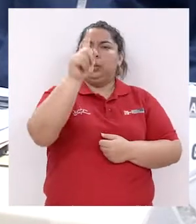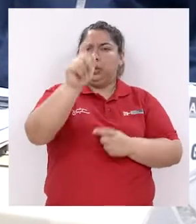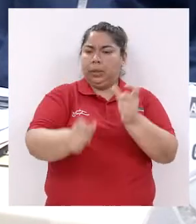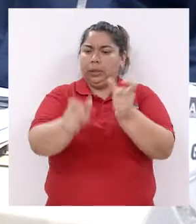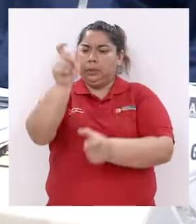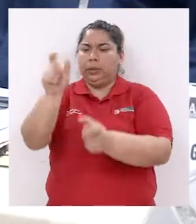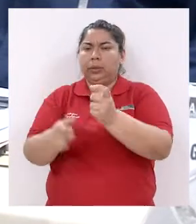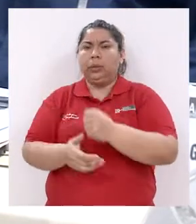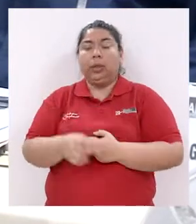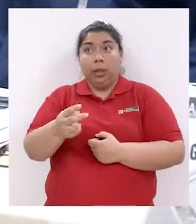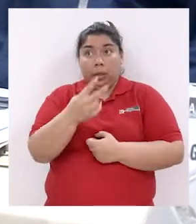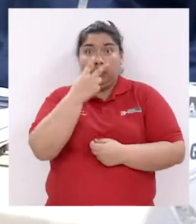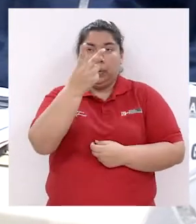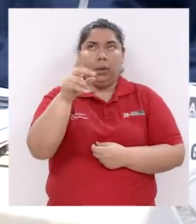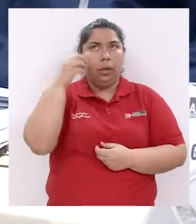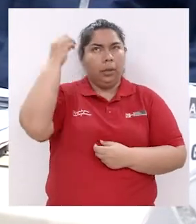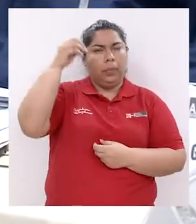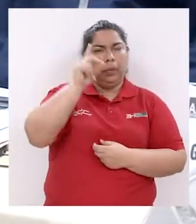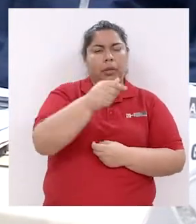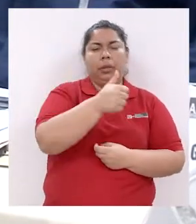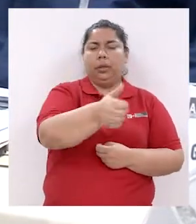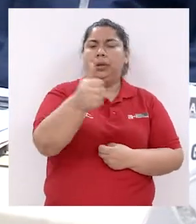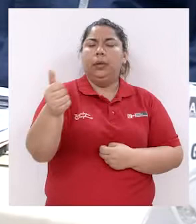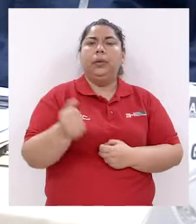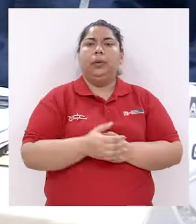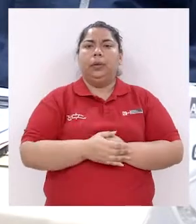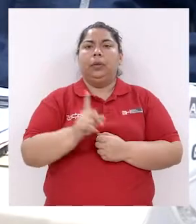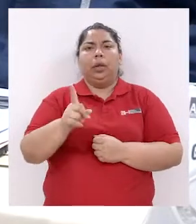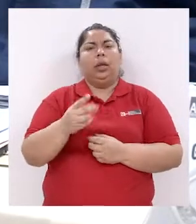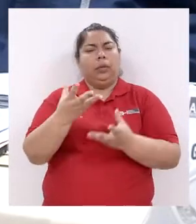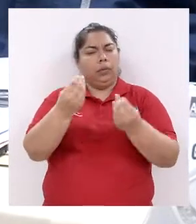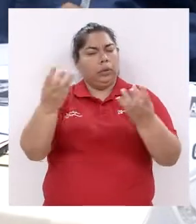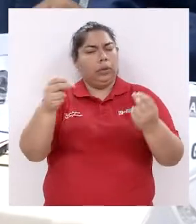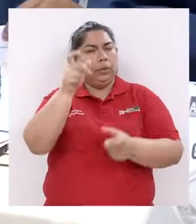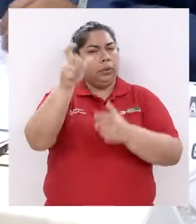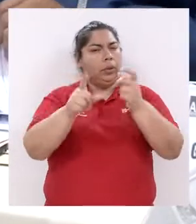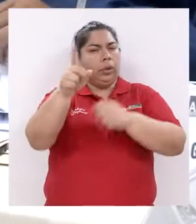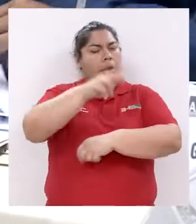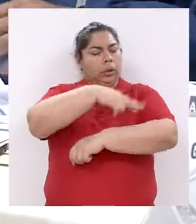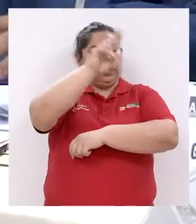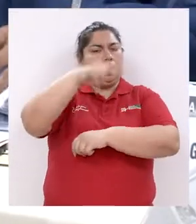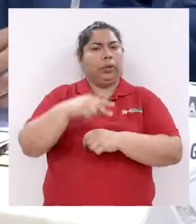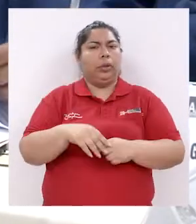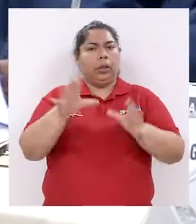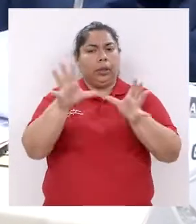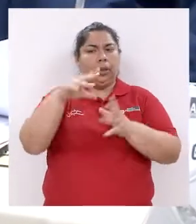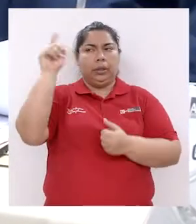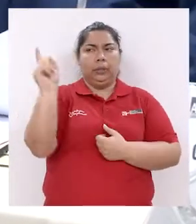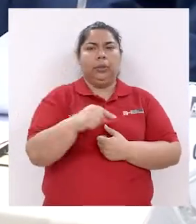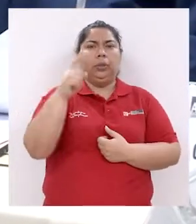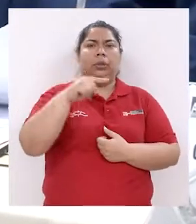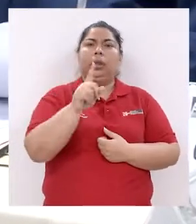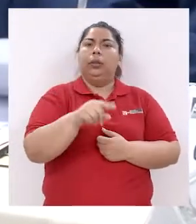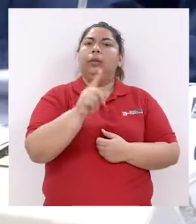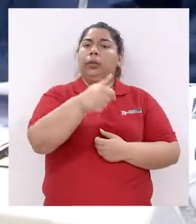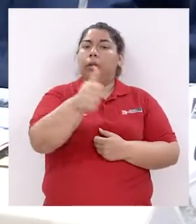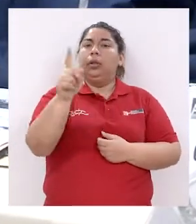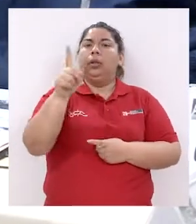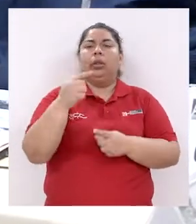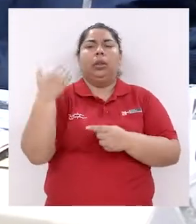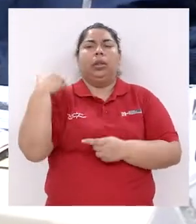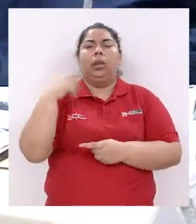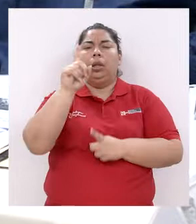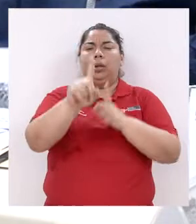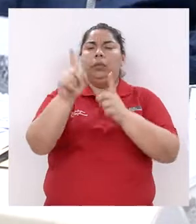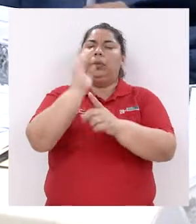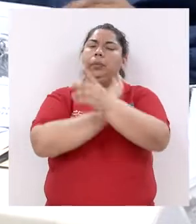población. Miren y piensen cada uno de ustedes en la población de su región. 10% de ellos tienen algún